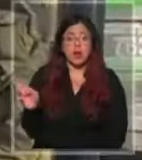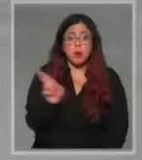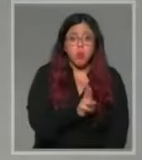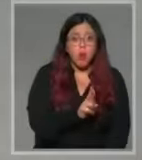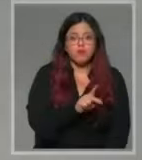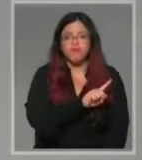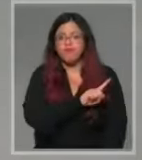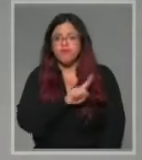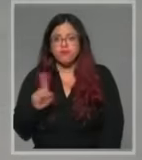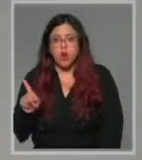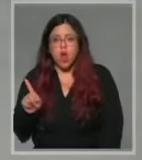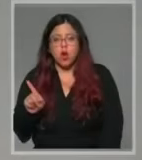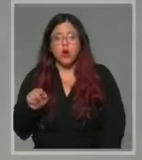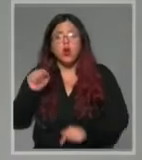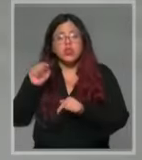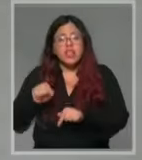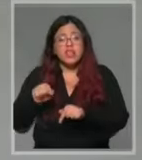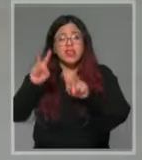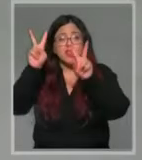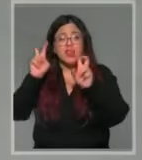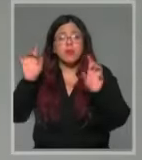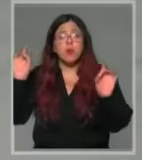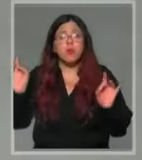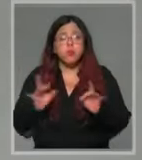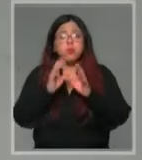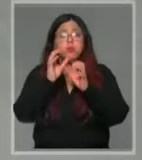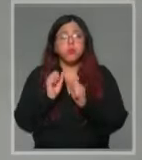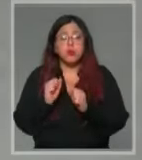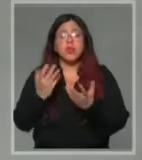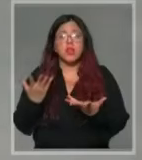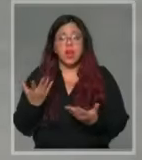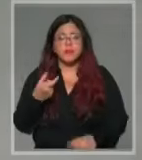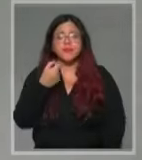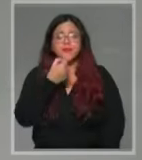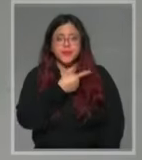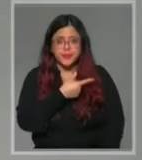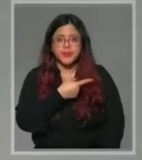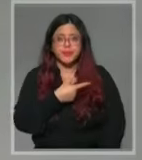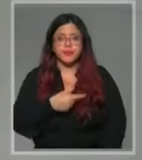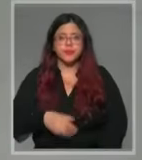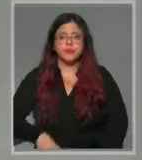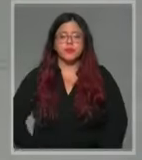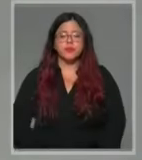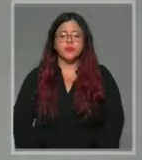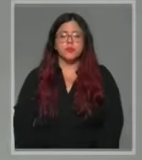que por sus consecuencias podría generar acciones legales.